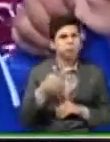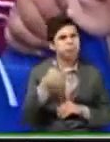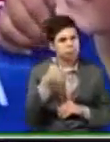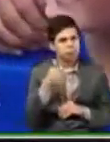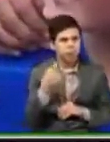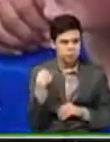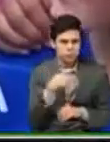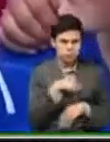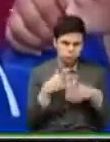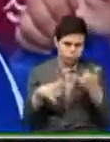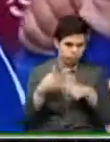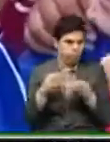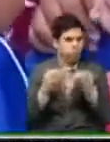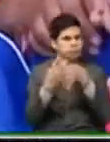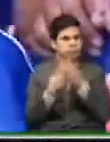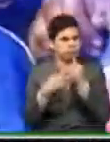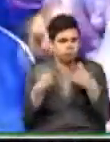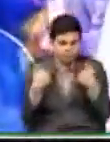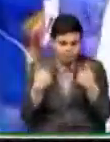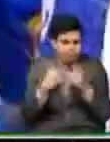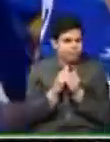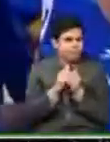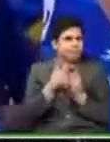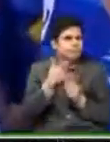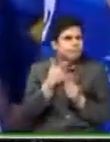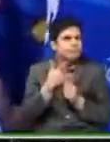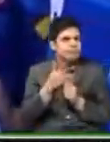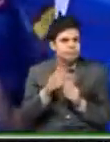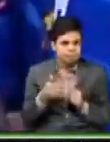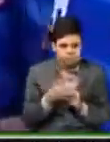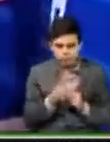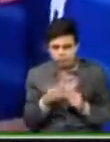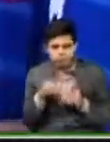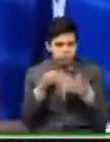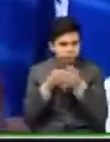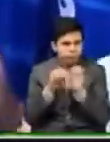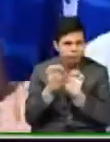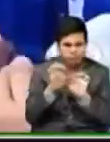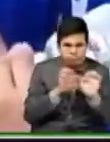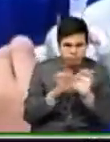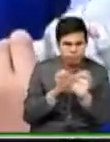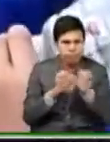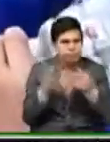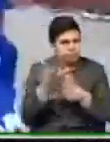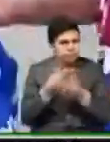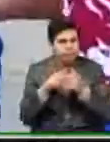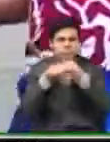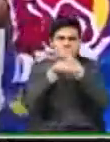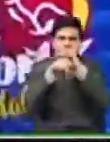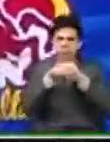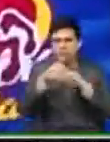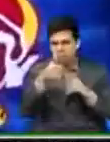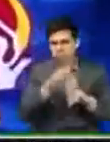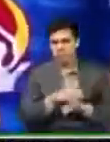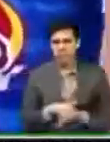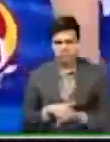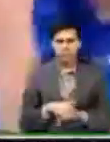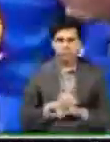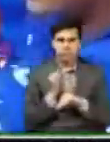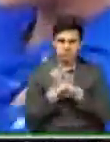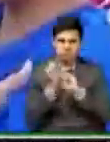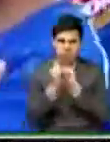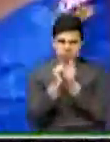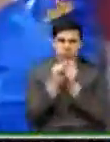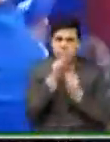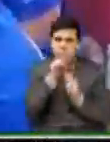podemos jugar y divertirnos, el deporte que nos gusta. Que toque, ataque, defensa, goles. El equipo del Inderbú es